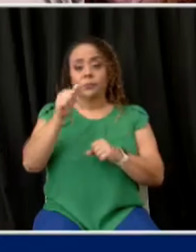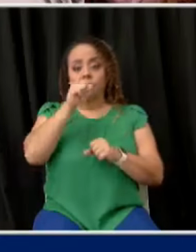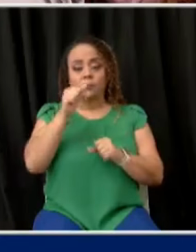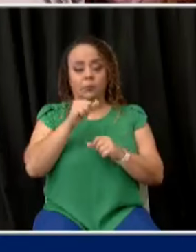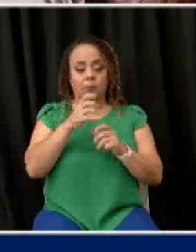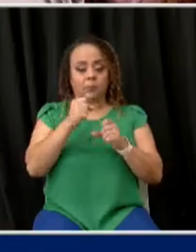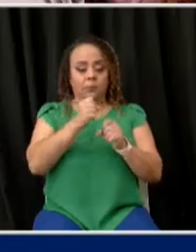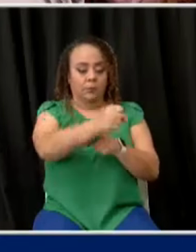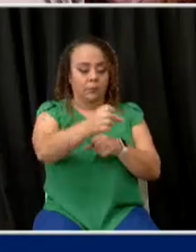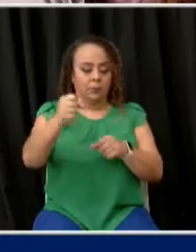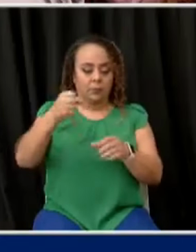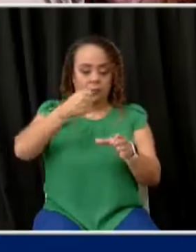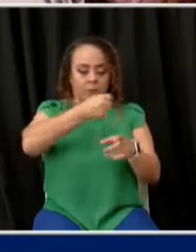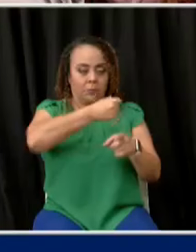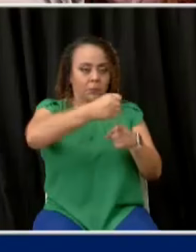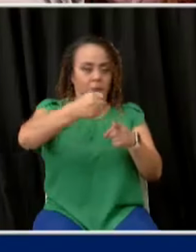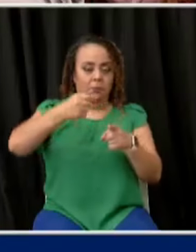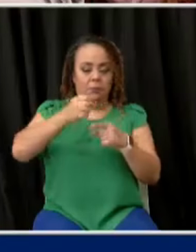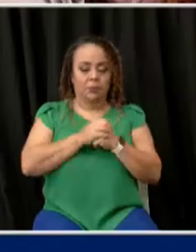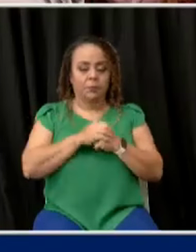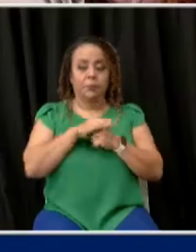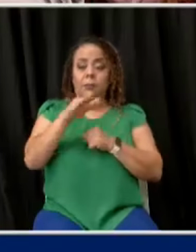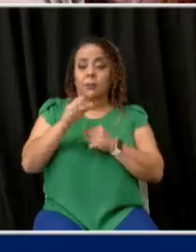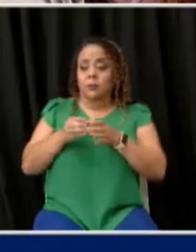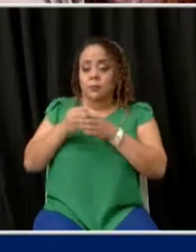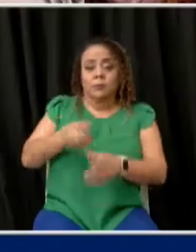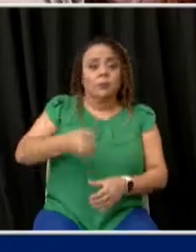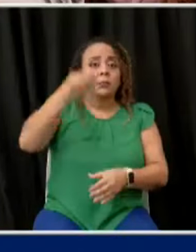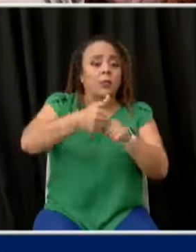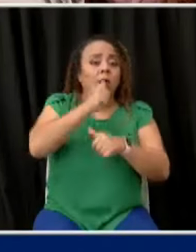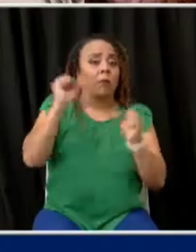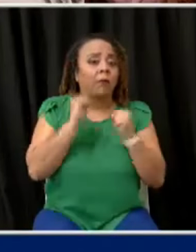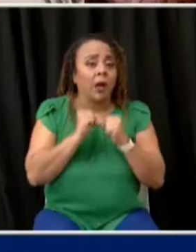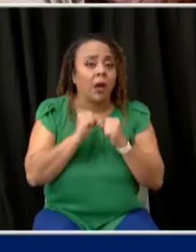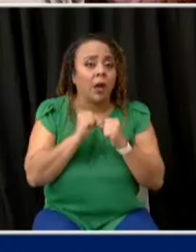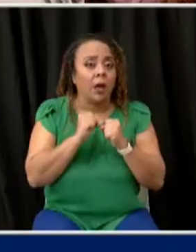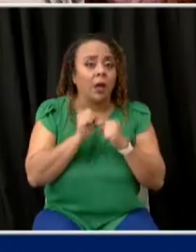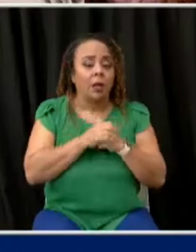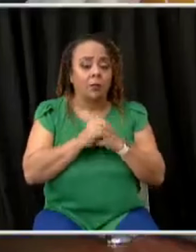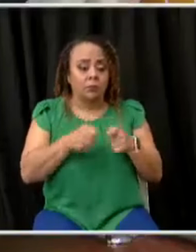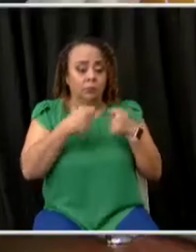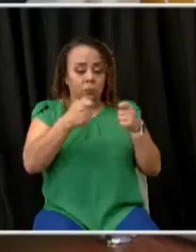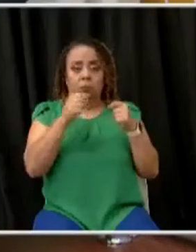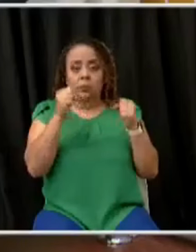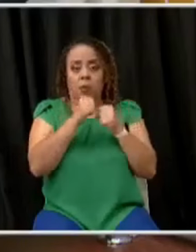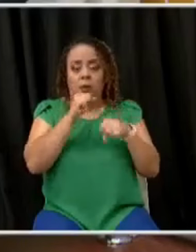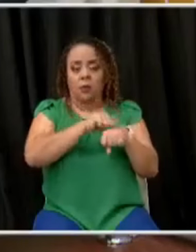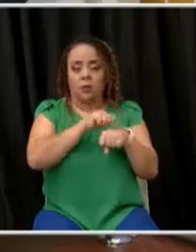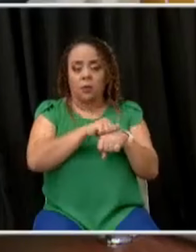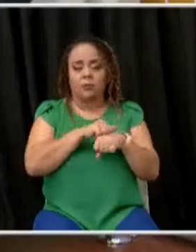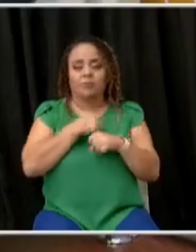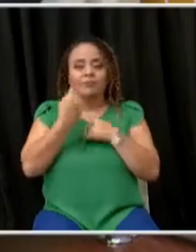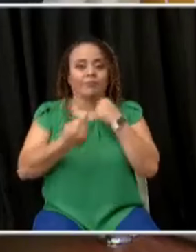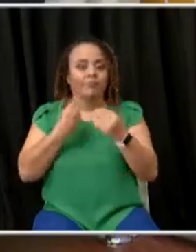un rociador, le damos una botella de agua fría, le ponemos un pedazo de hielo. ¿Qué podemos